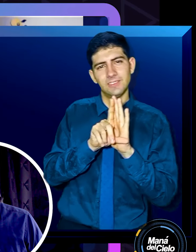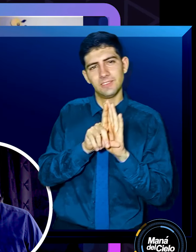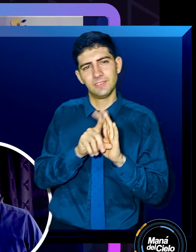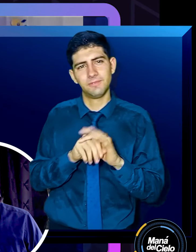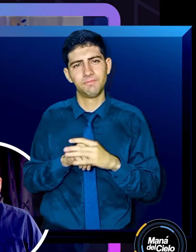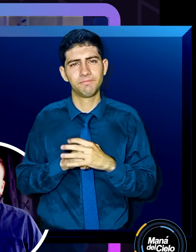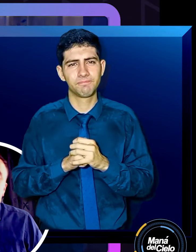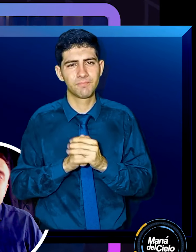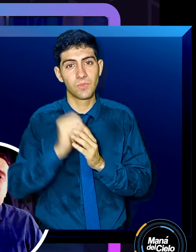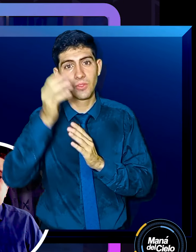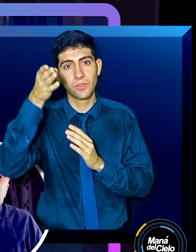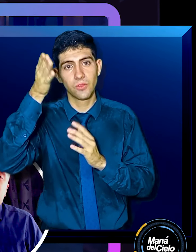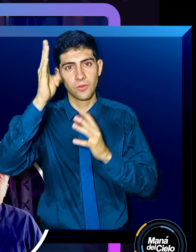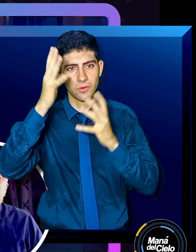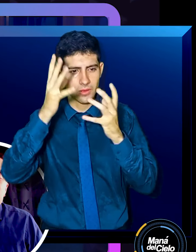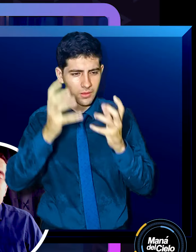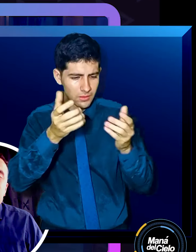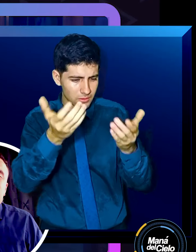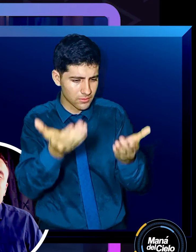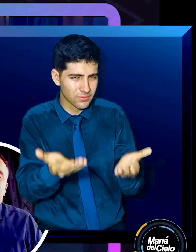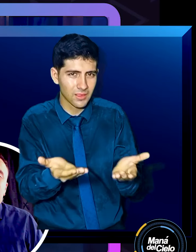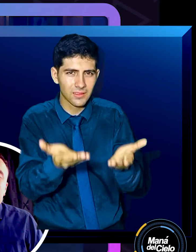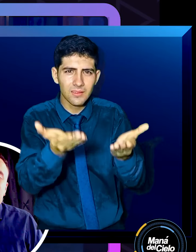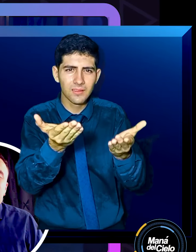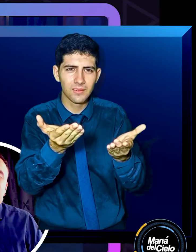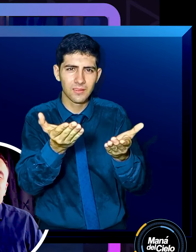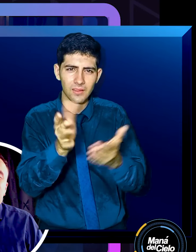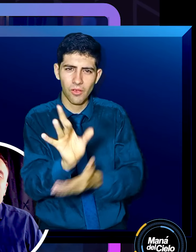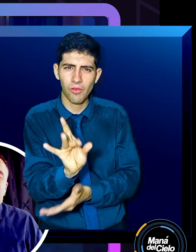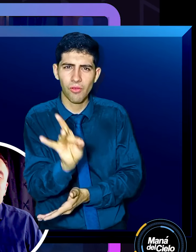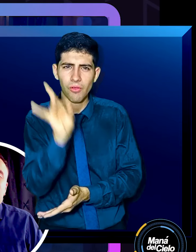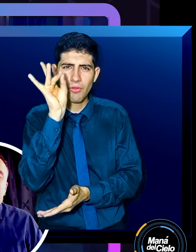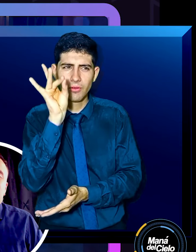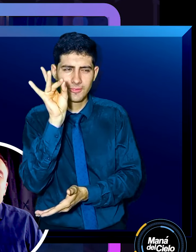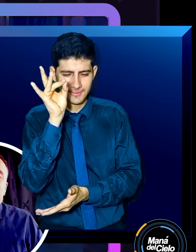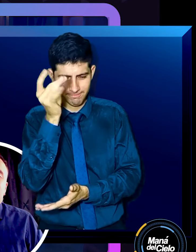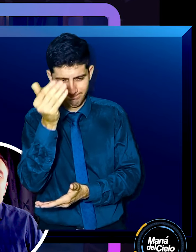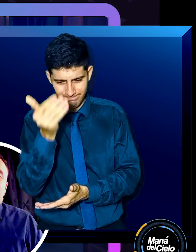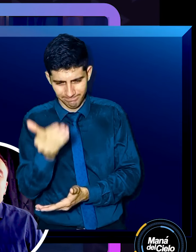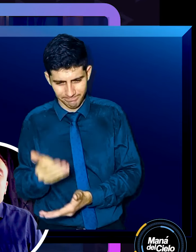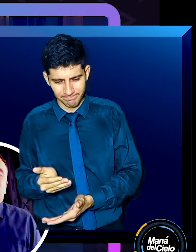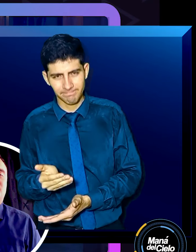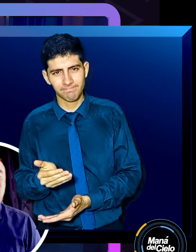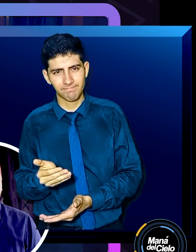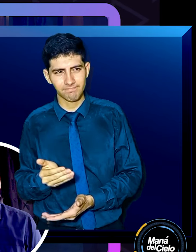Dios tiene personas aquí con un perfil que Él les dio.